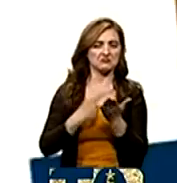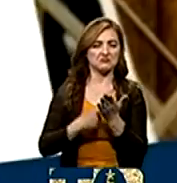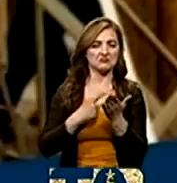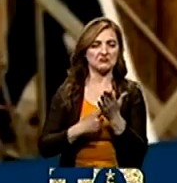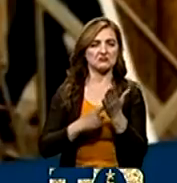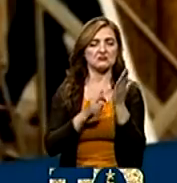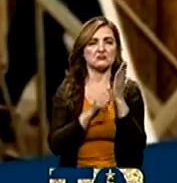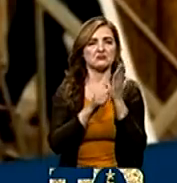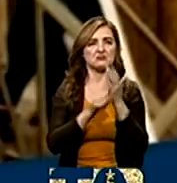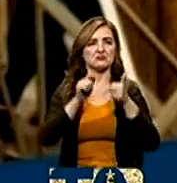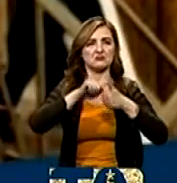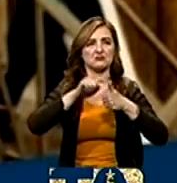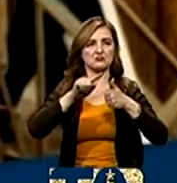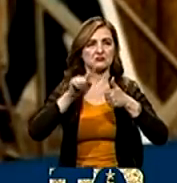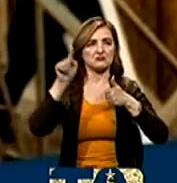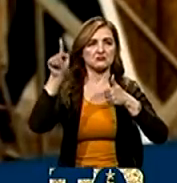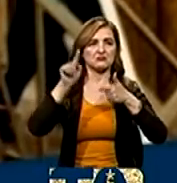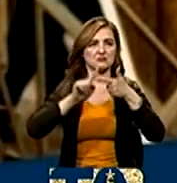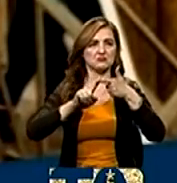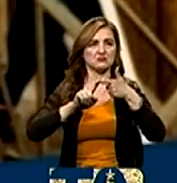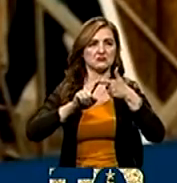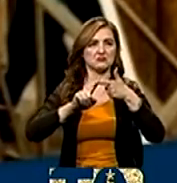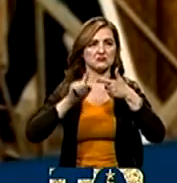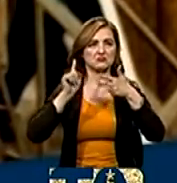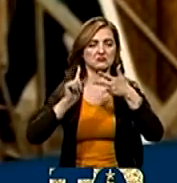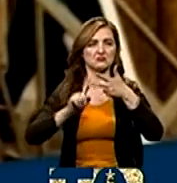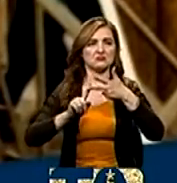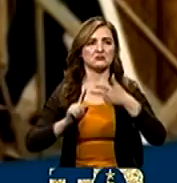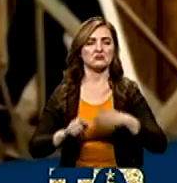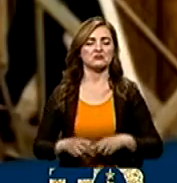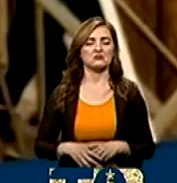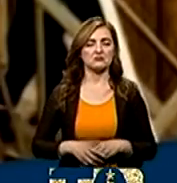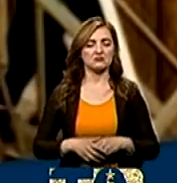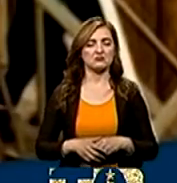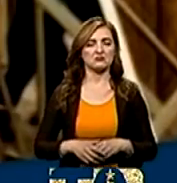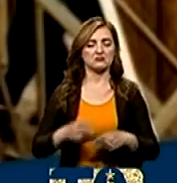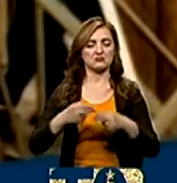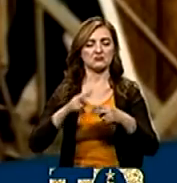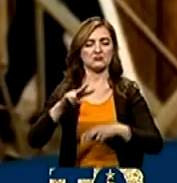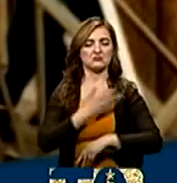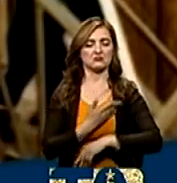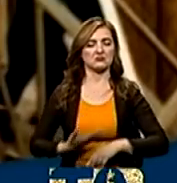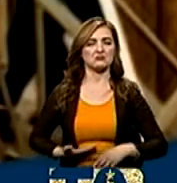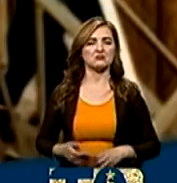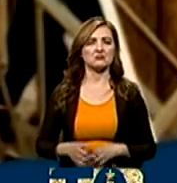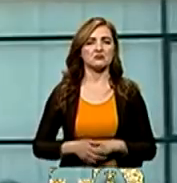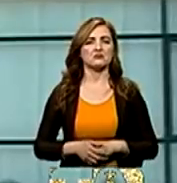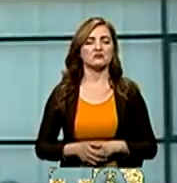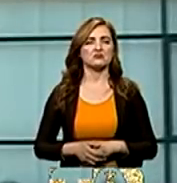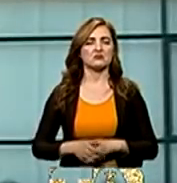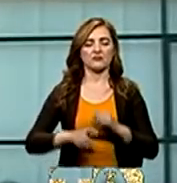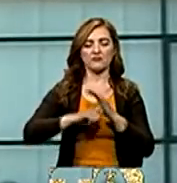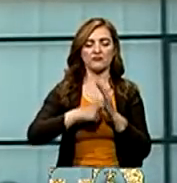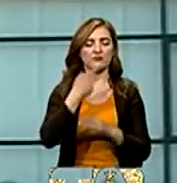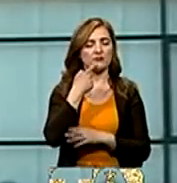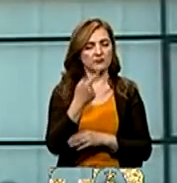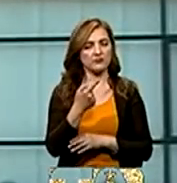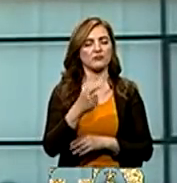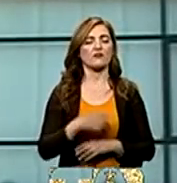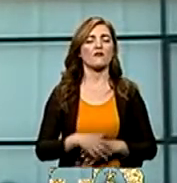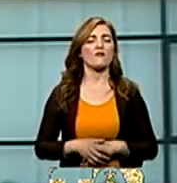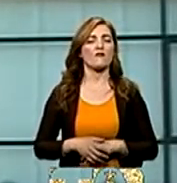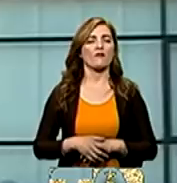las ministras María de los Ángeles Duarte, Catiusca Miranda y la ex vicepresidenta María Alejandra Vicuña. La Contraloría además